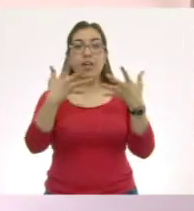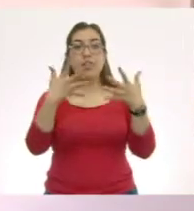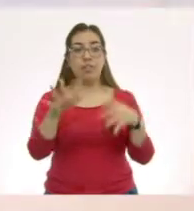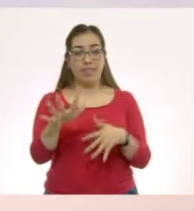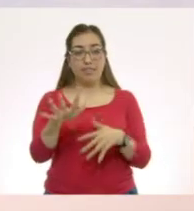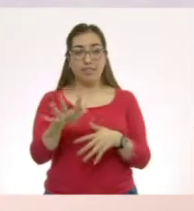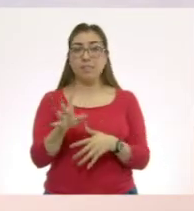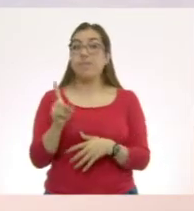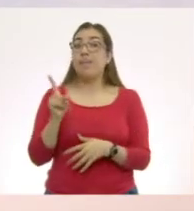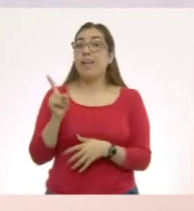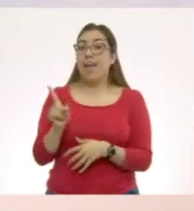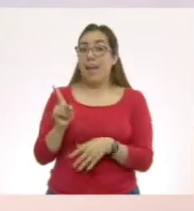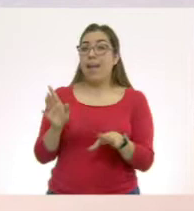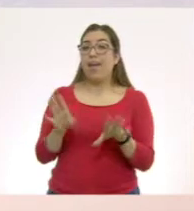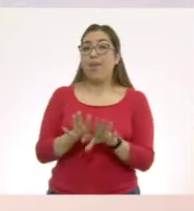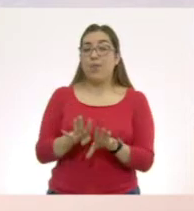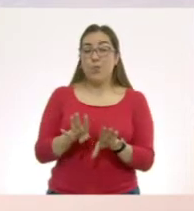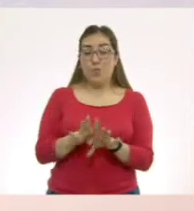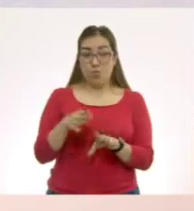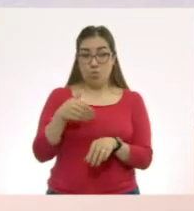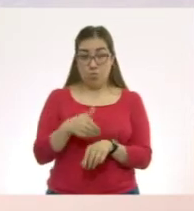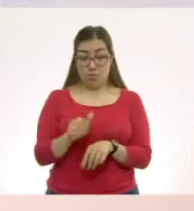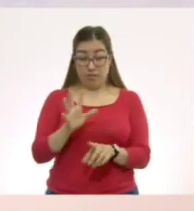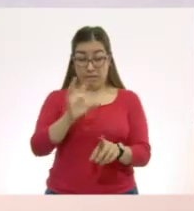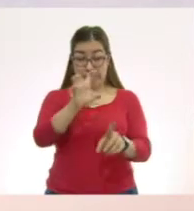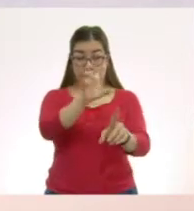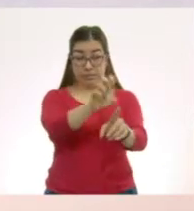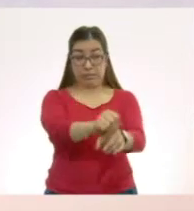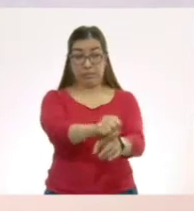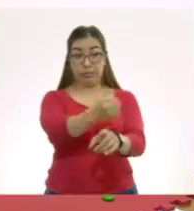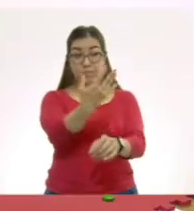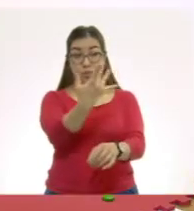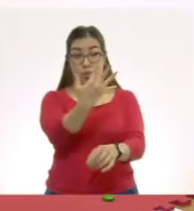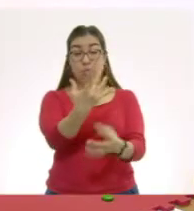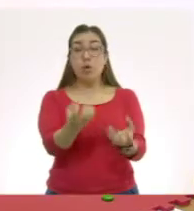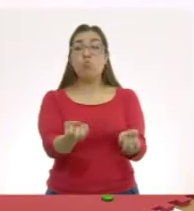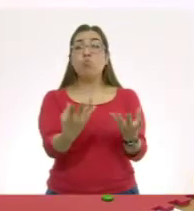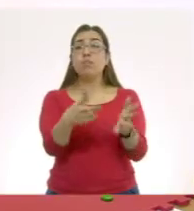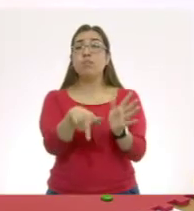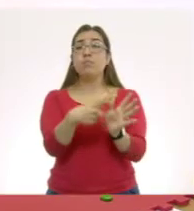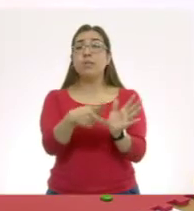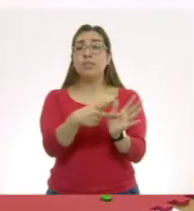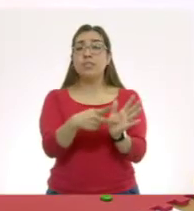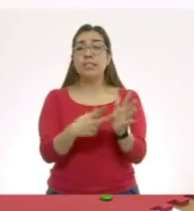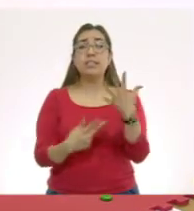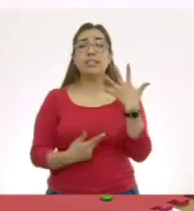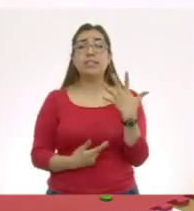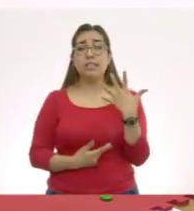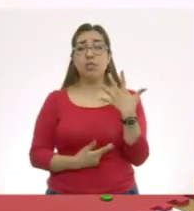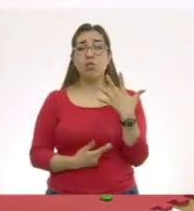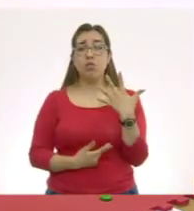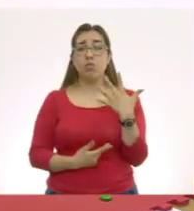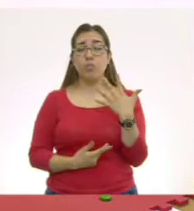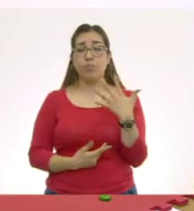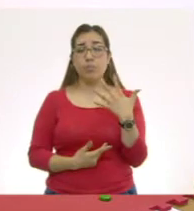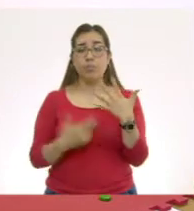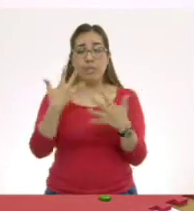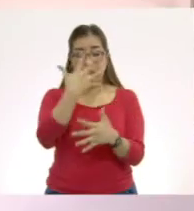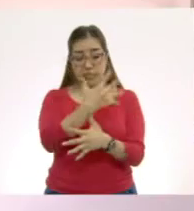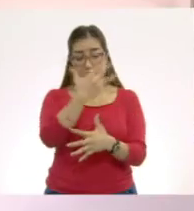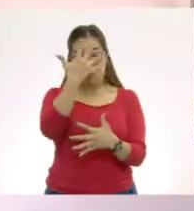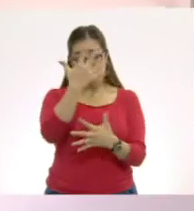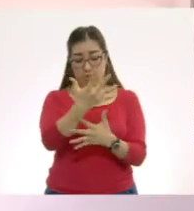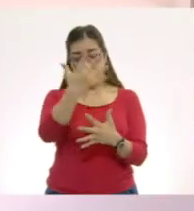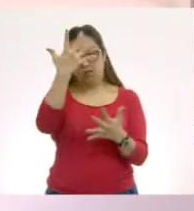para llegar al número 50, cuántas veces tienes que sumar el número 5? Tengo que sumarlo. A ver, hagamos la cuenta. 1,